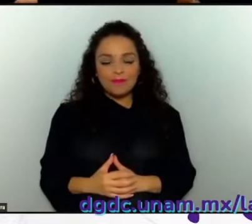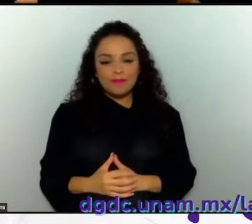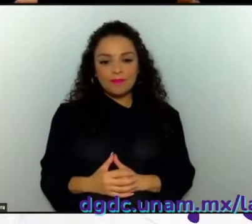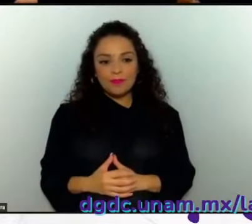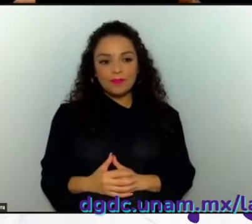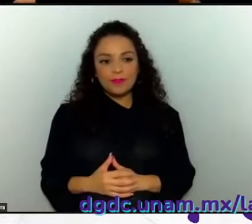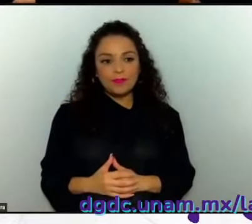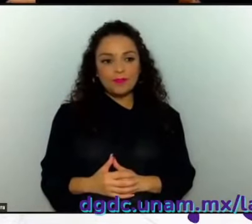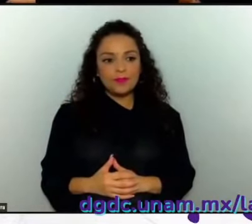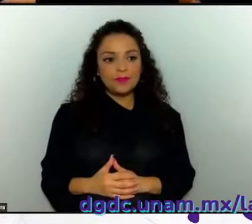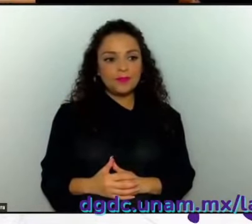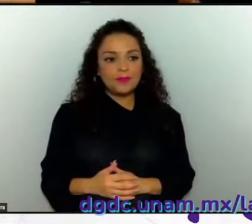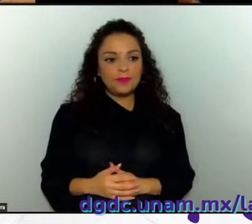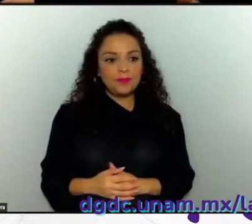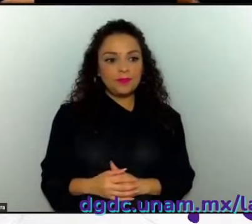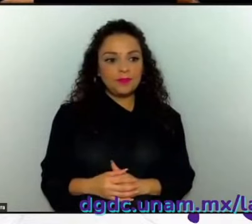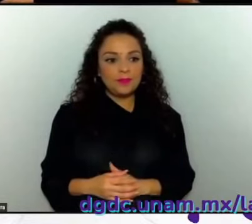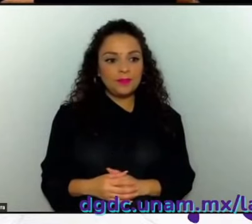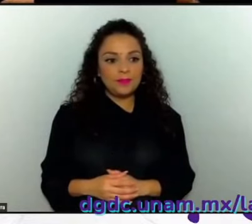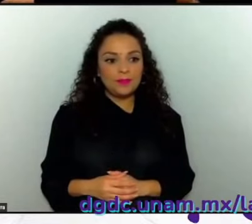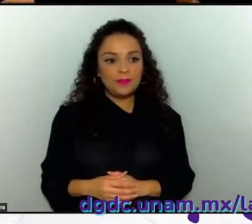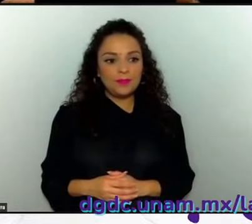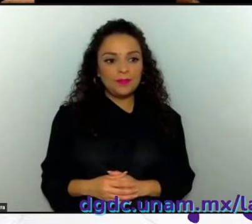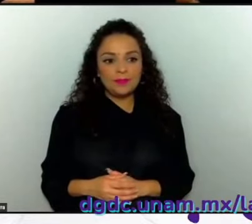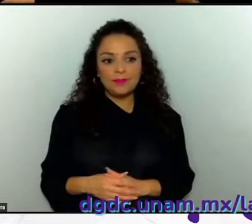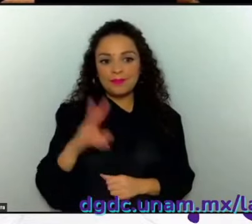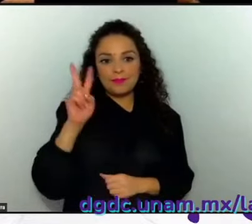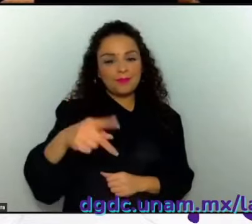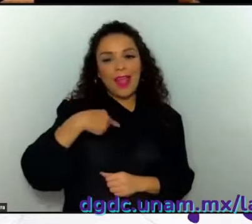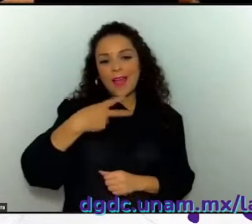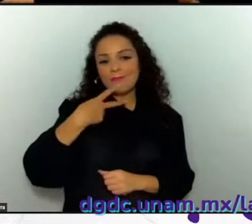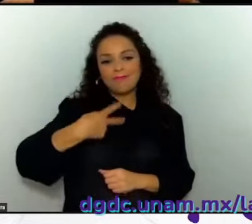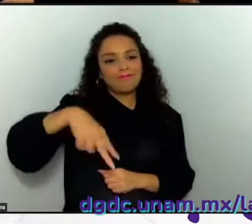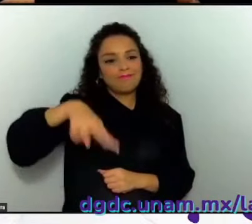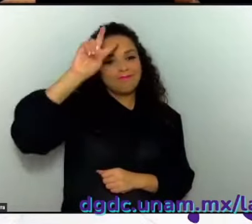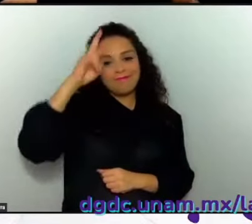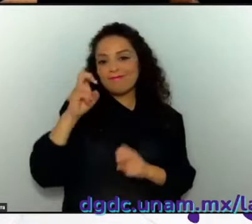No puedo añadir nada. Declaro ignorante al respecto.